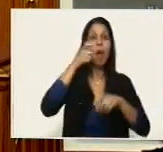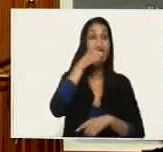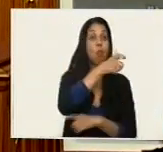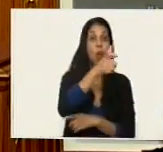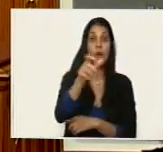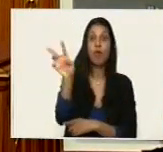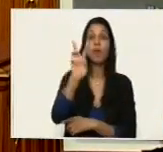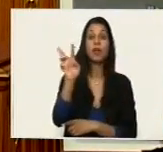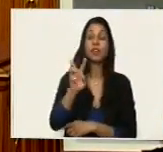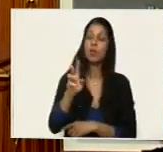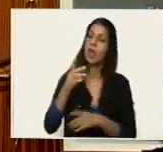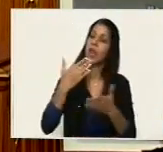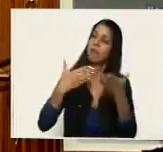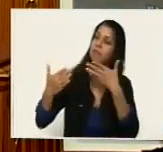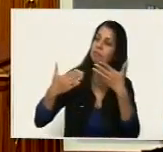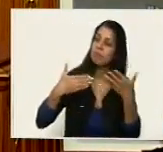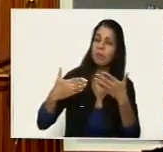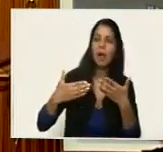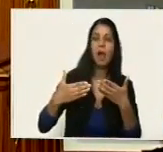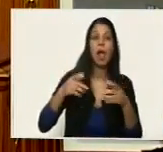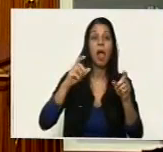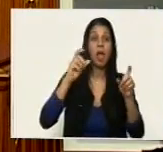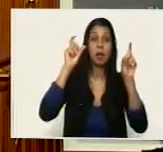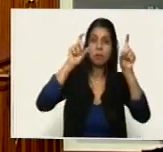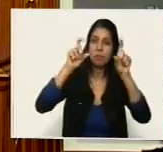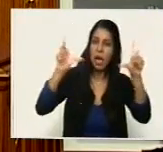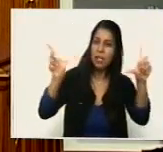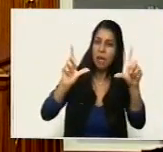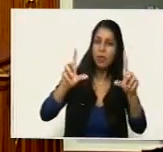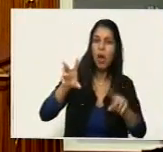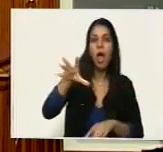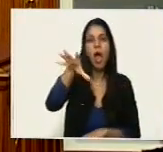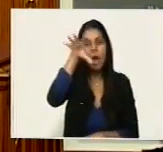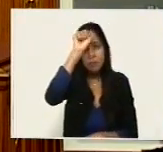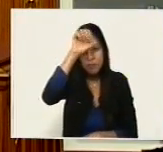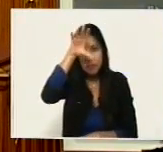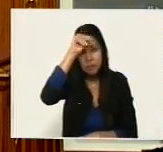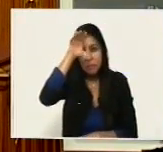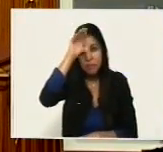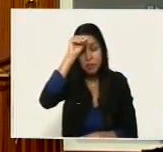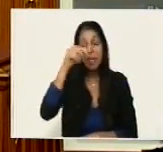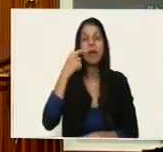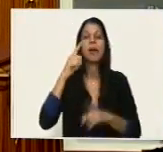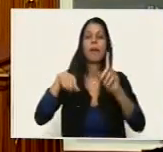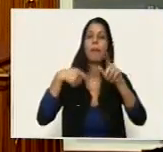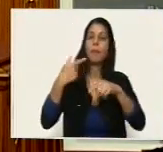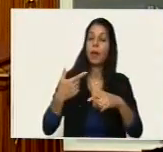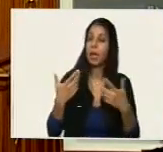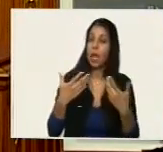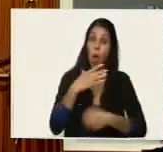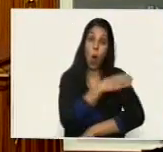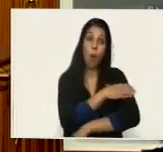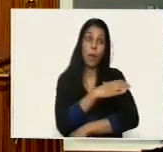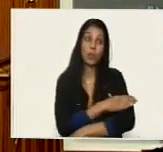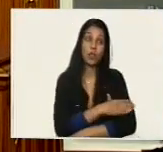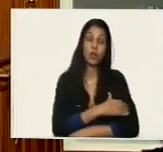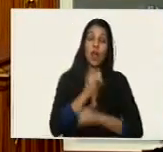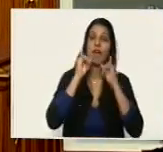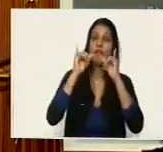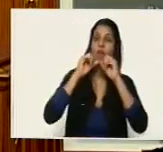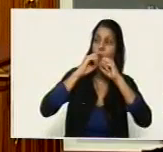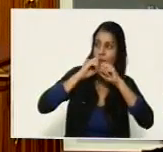pueblo, precisamente para que no ocurra que se desvirtúe con la derecha venezolana que